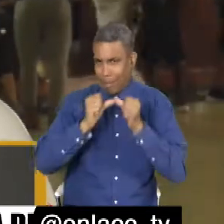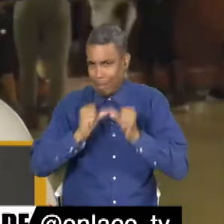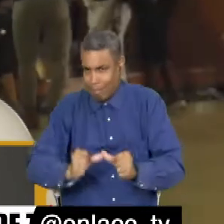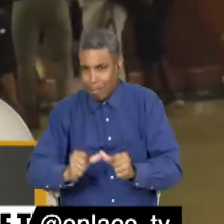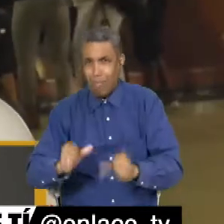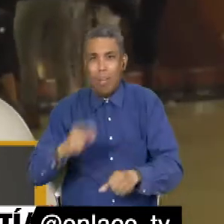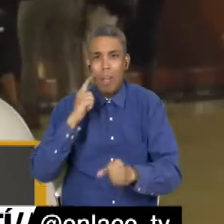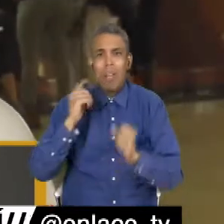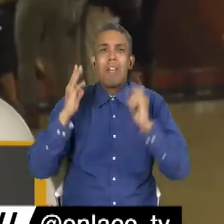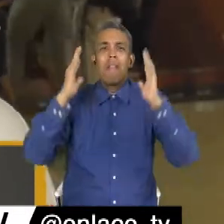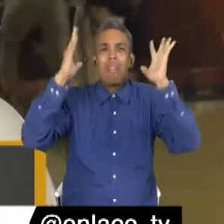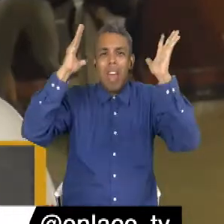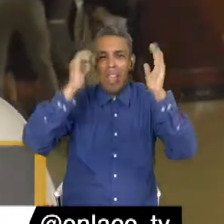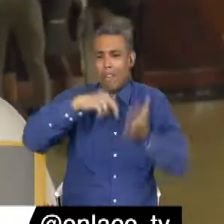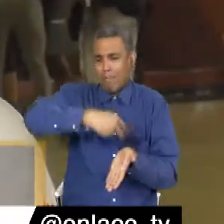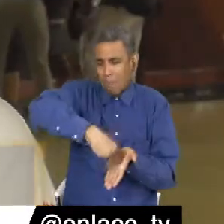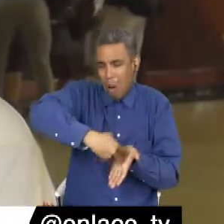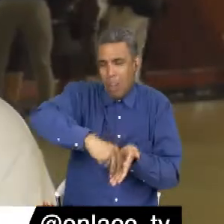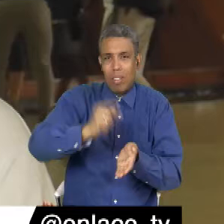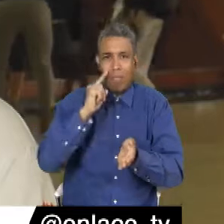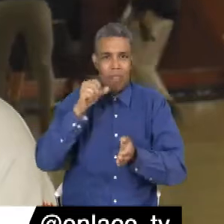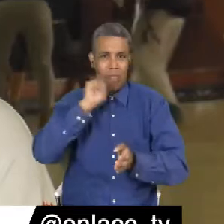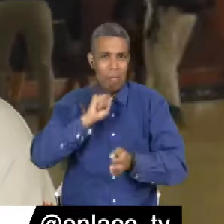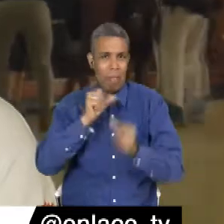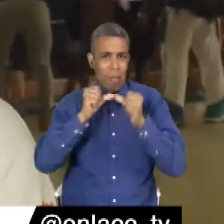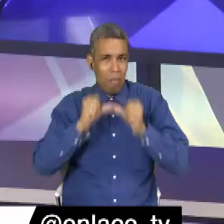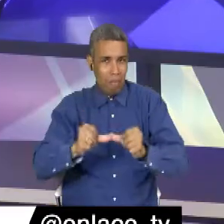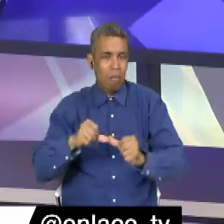esté reactivando estos espacios en Barranca Bermeja.